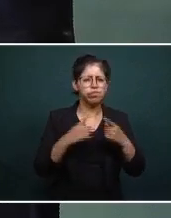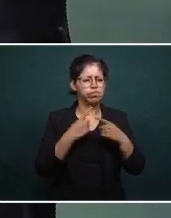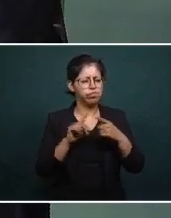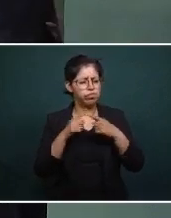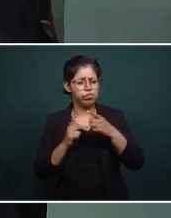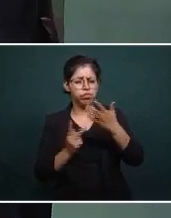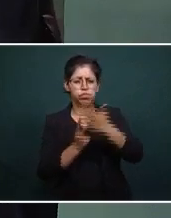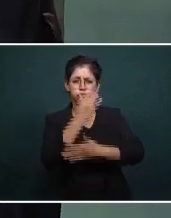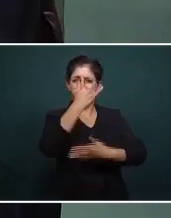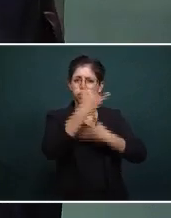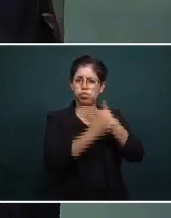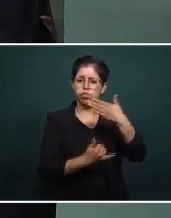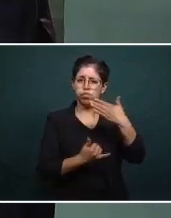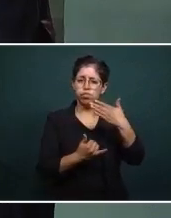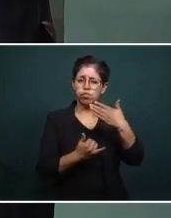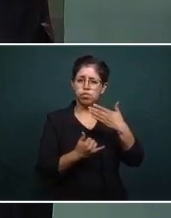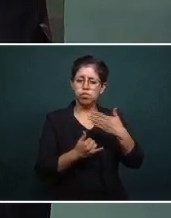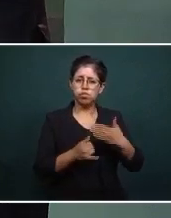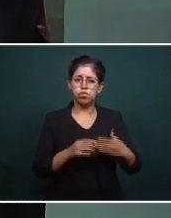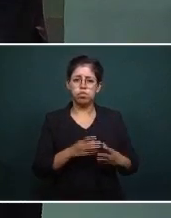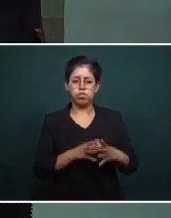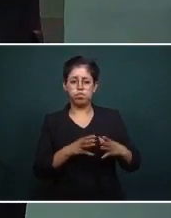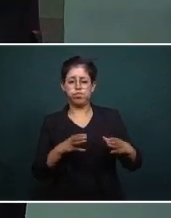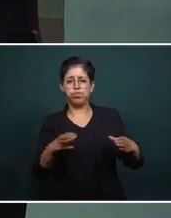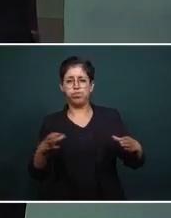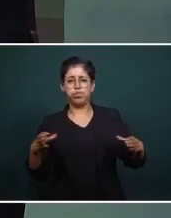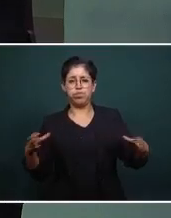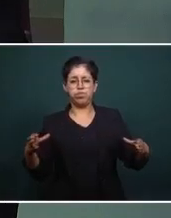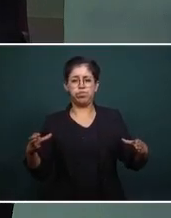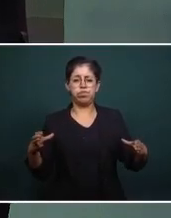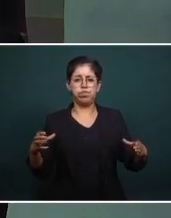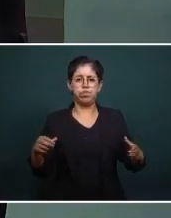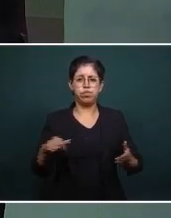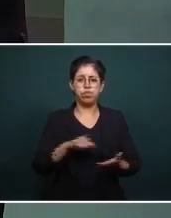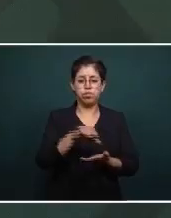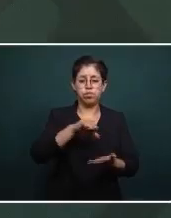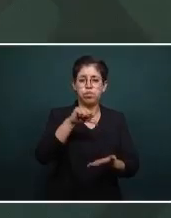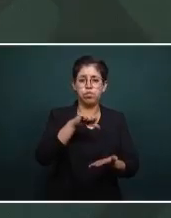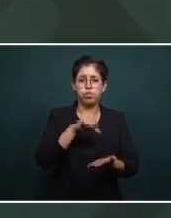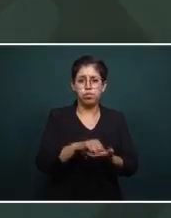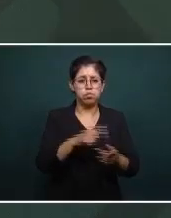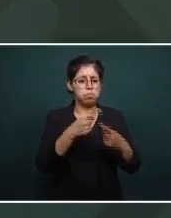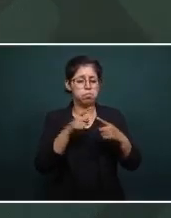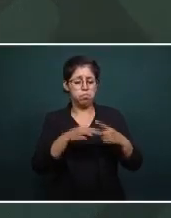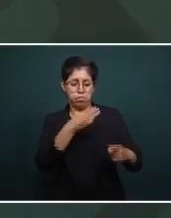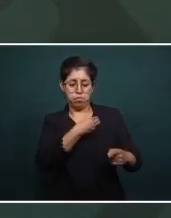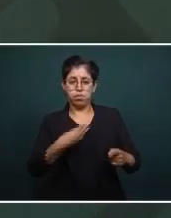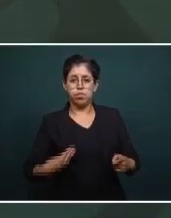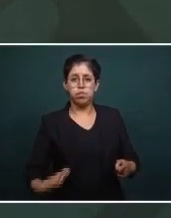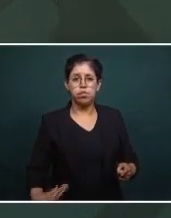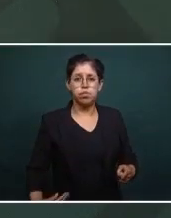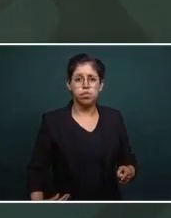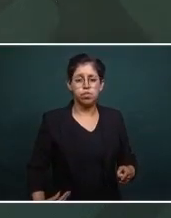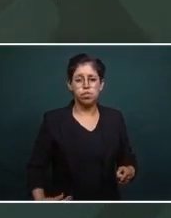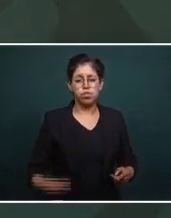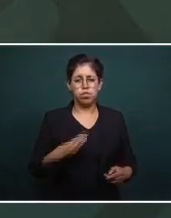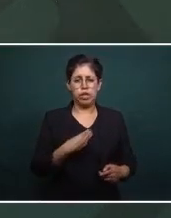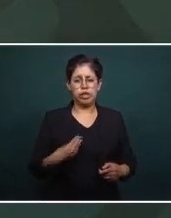el desarrollo urbano en municipios con